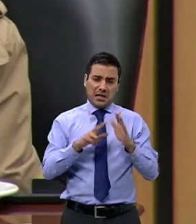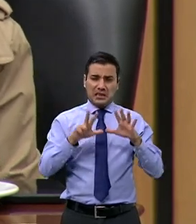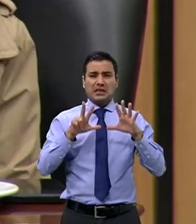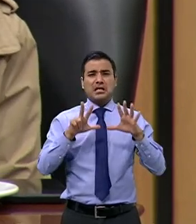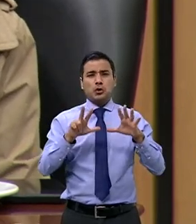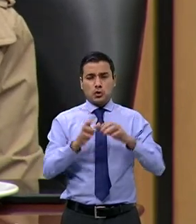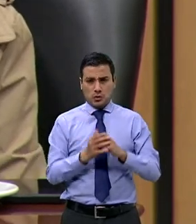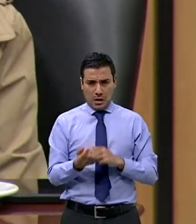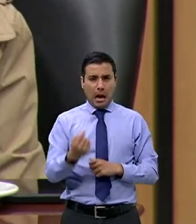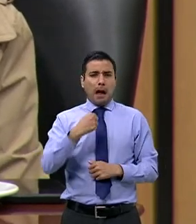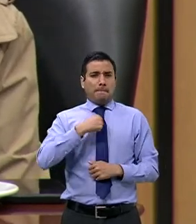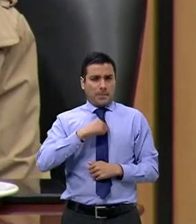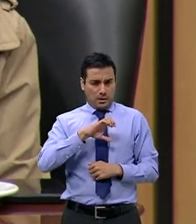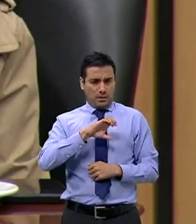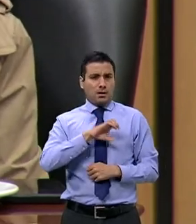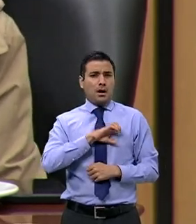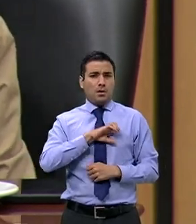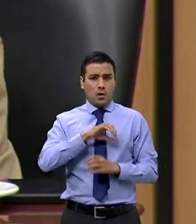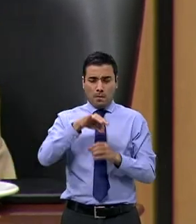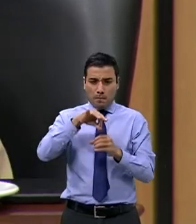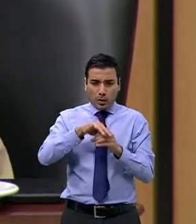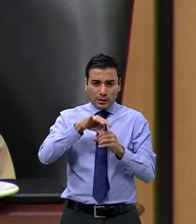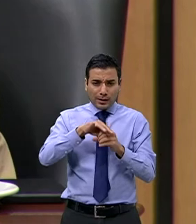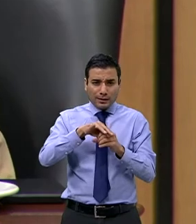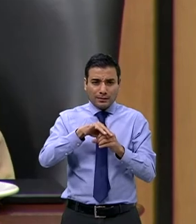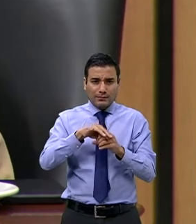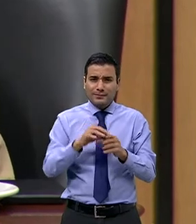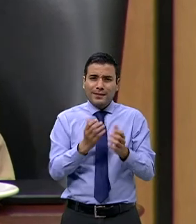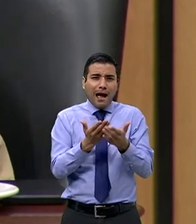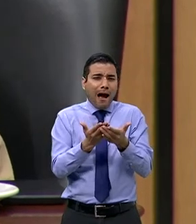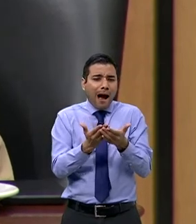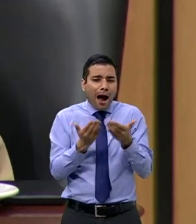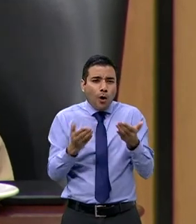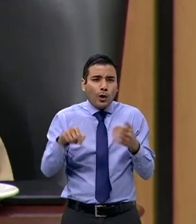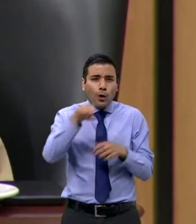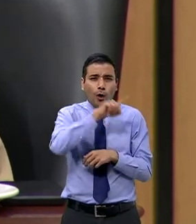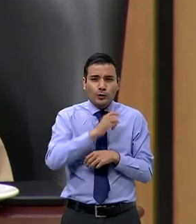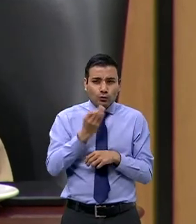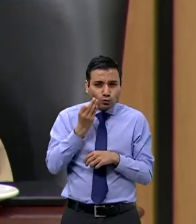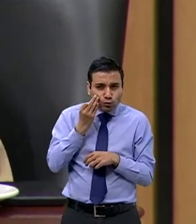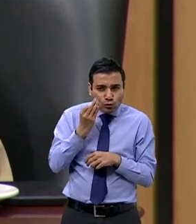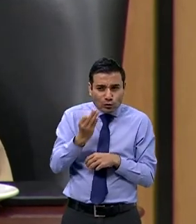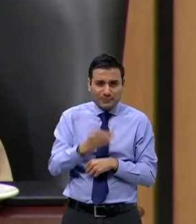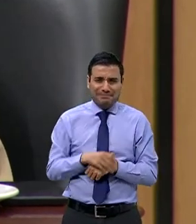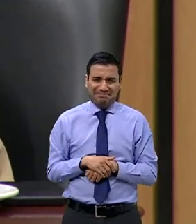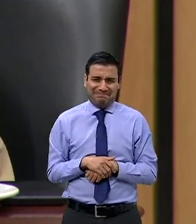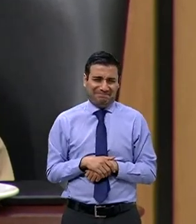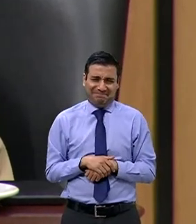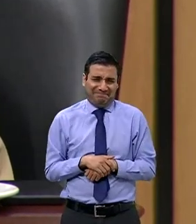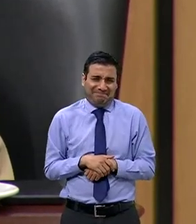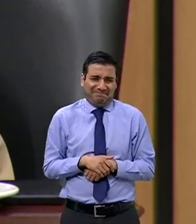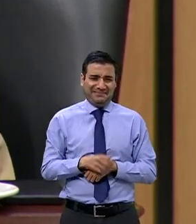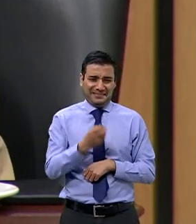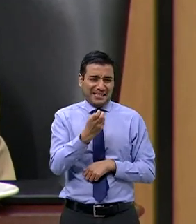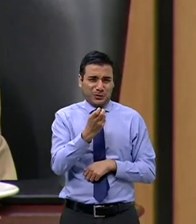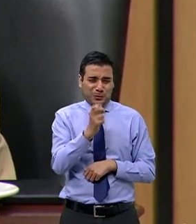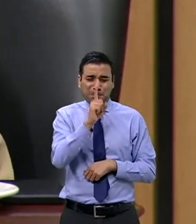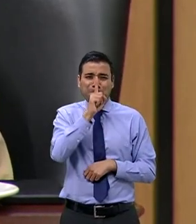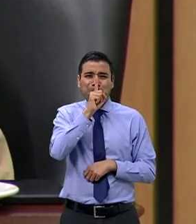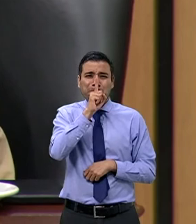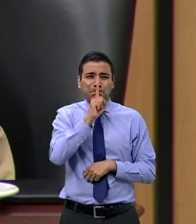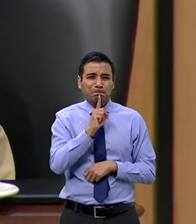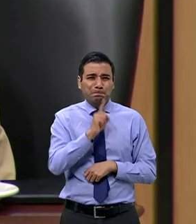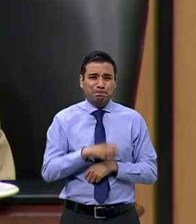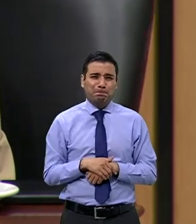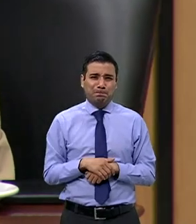quería y hoy tenemos muestra de que es tan falso como la consulta popular primero